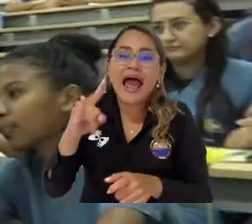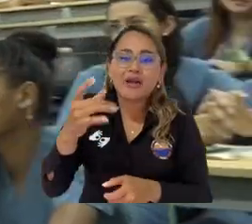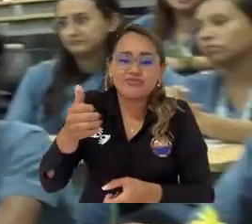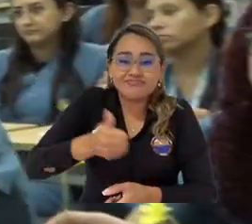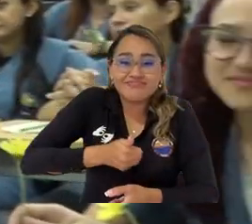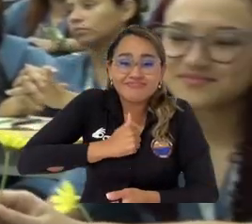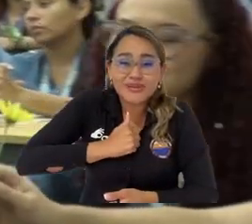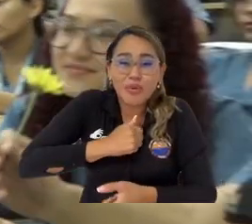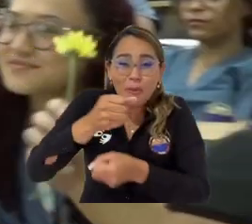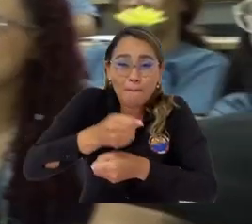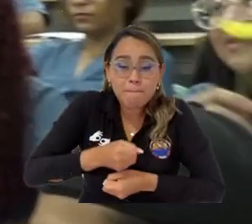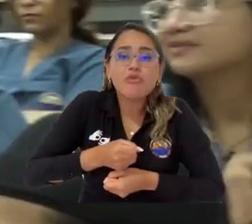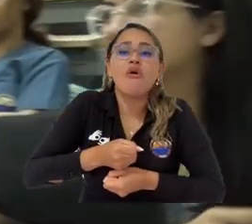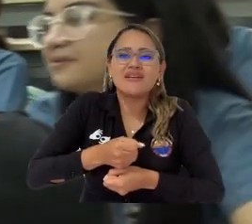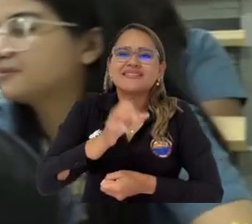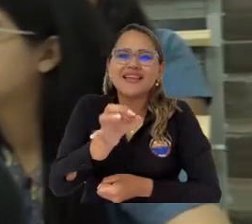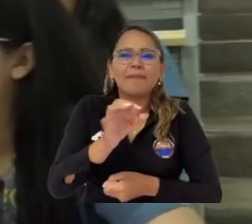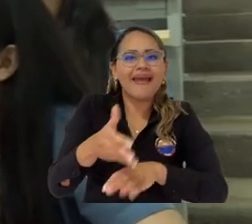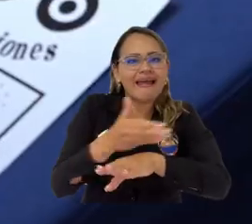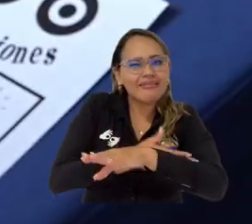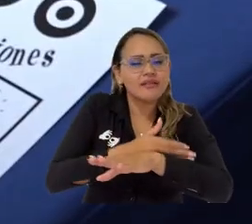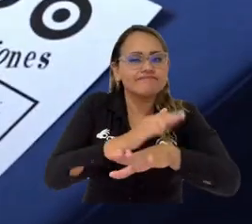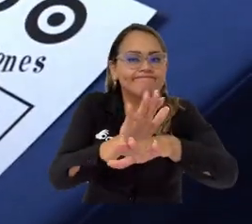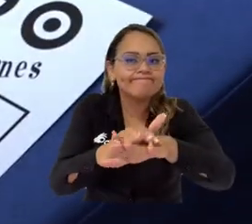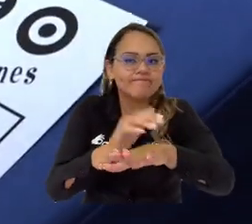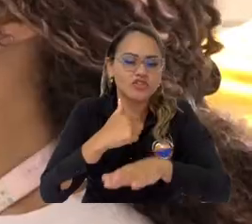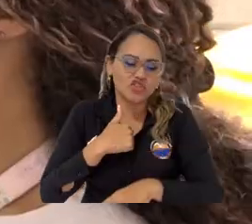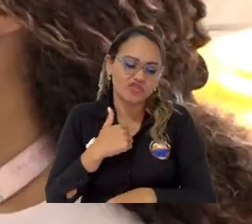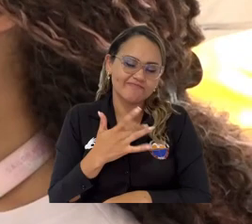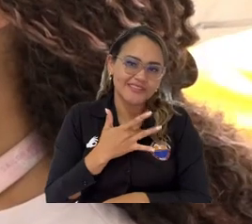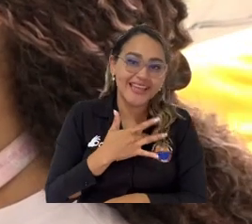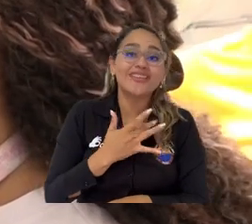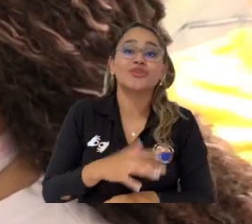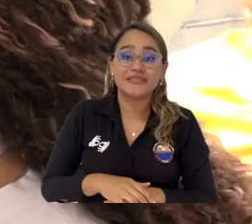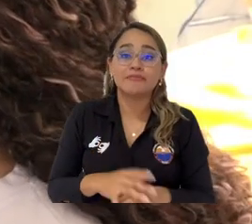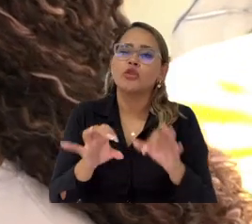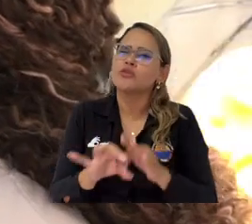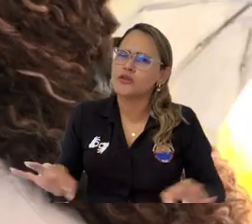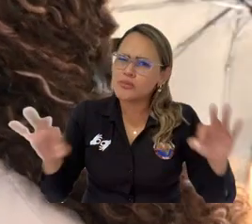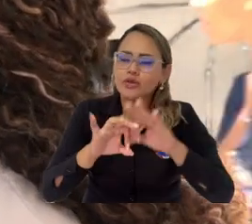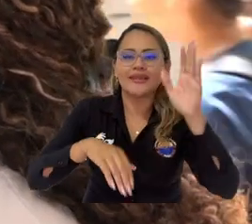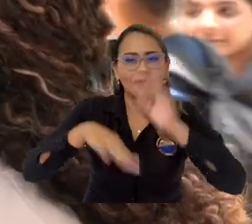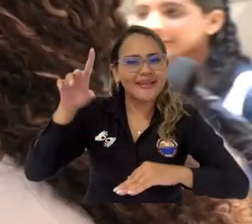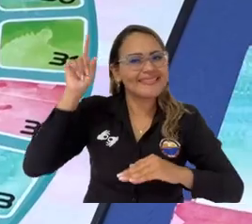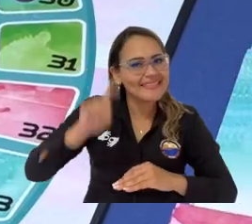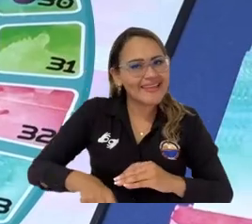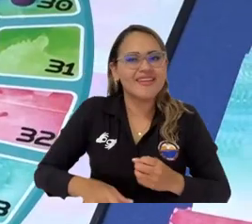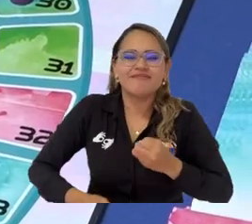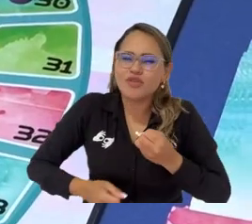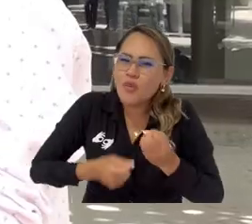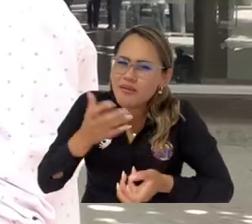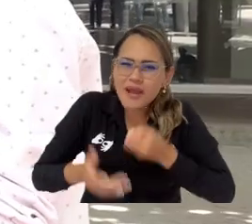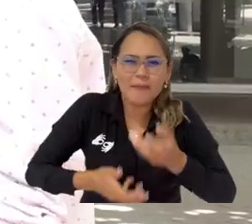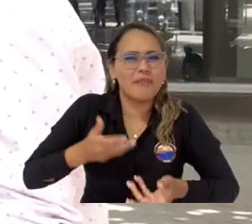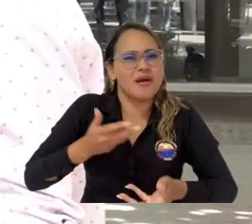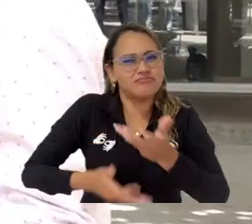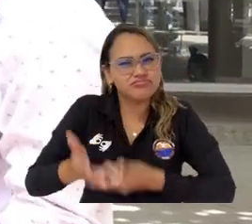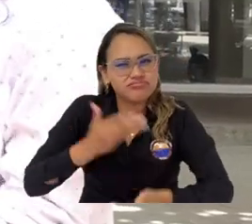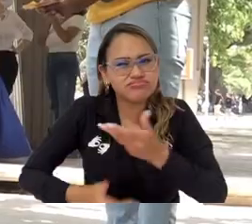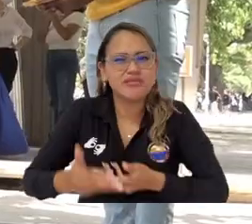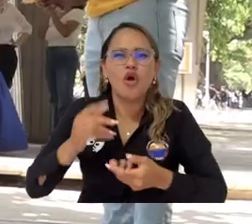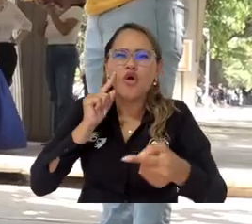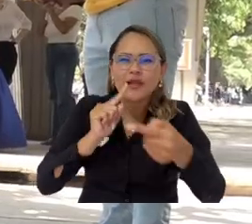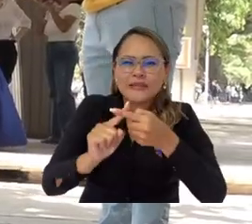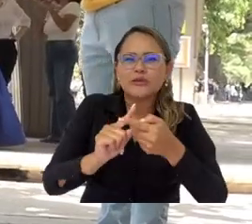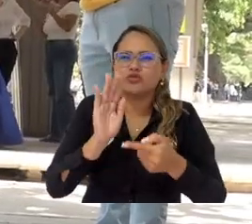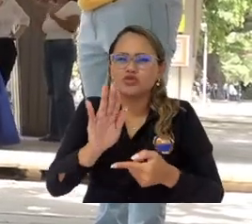la institución hace un llamado a toda la comunidad universitaria a fortalecer las redes de apoyo y de esta manera disminuir el riesgo de que